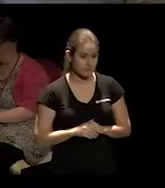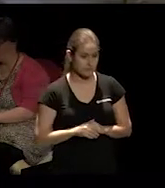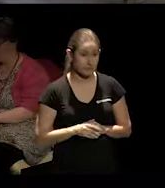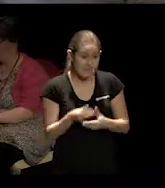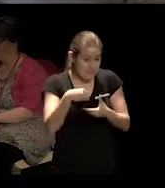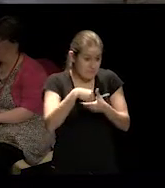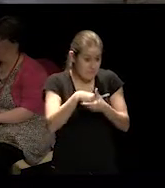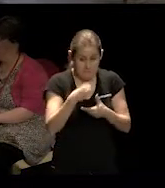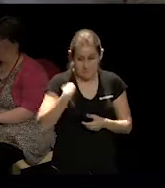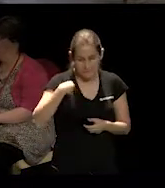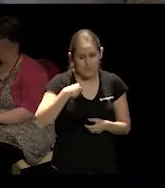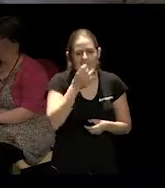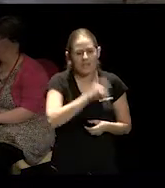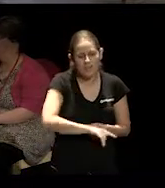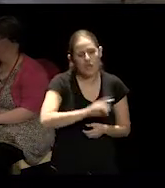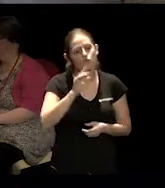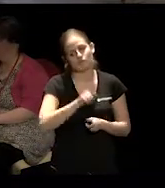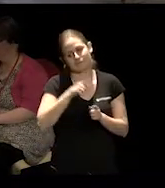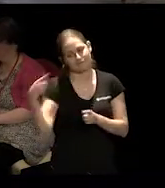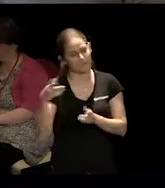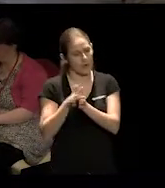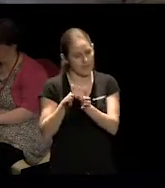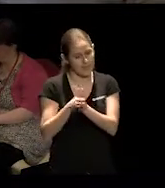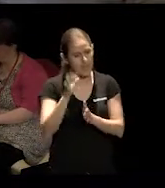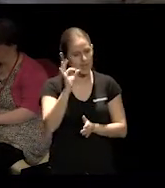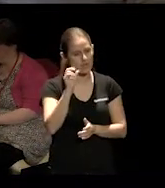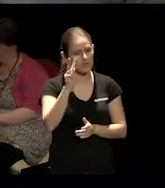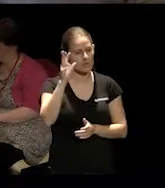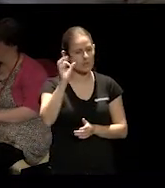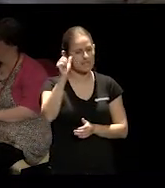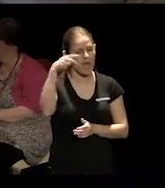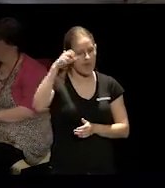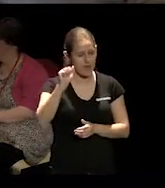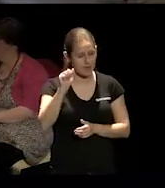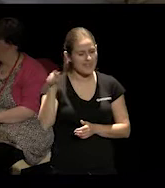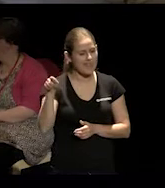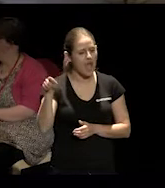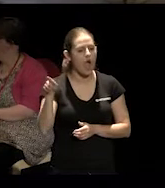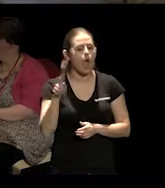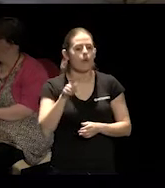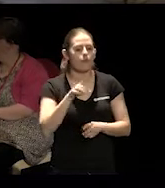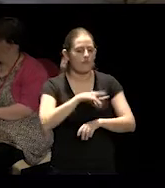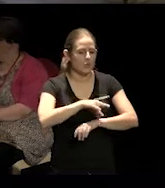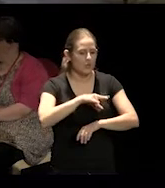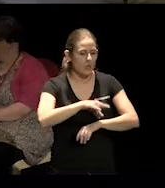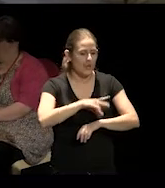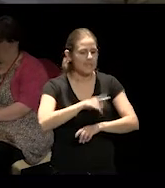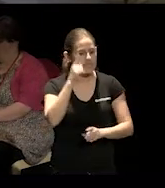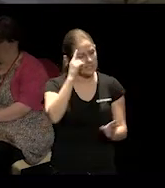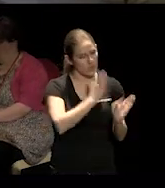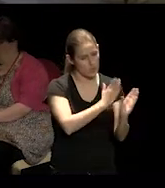está Susana, que es doctora en psicología experimental, que da clases en